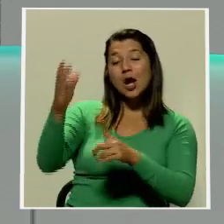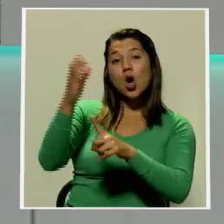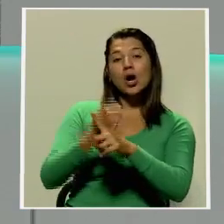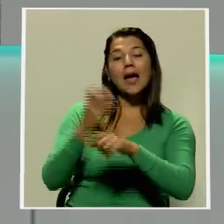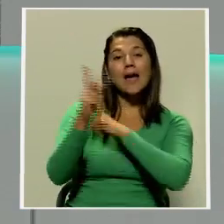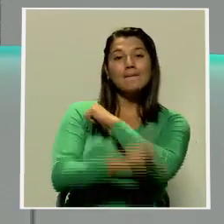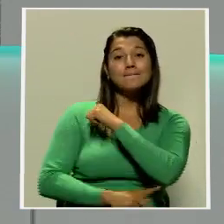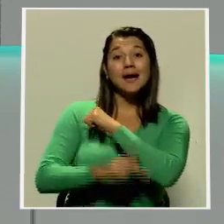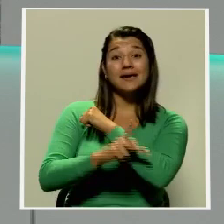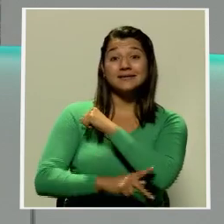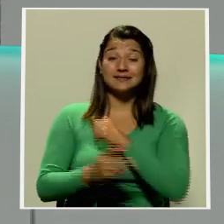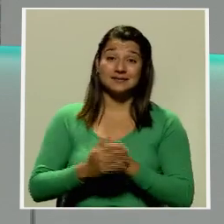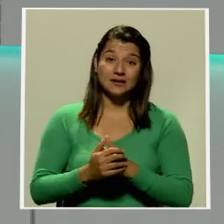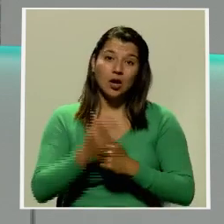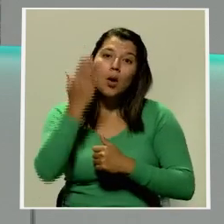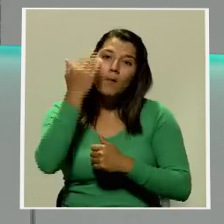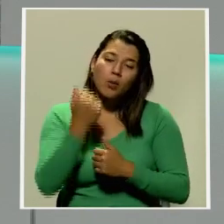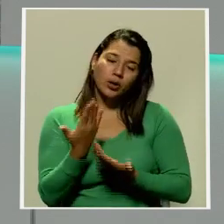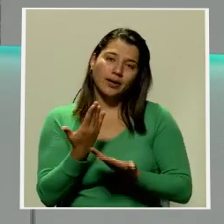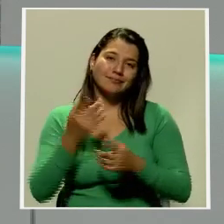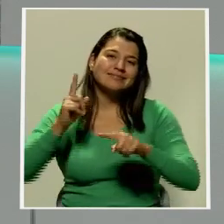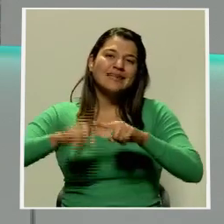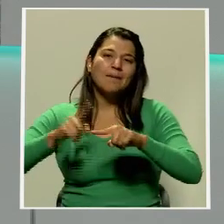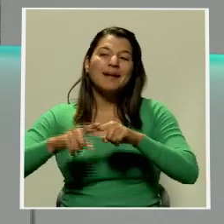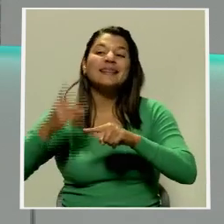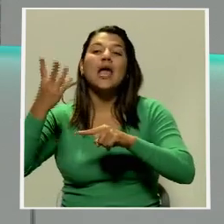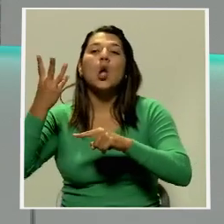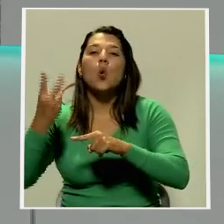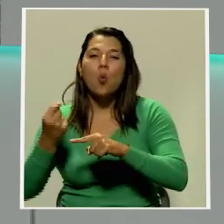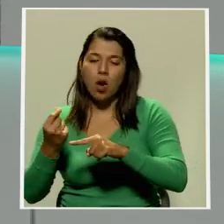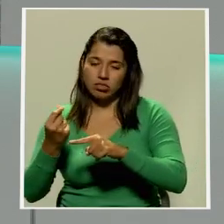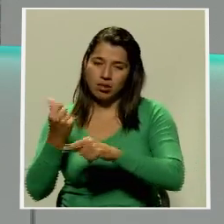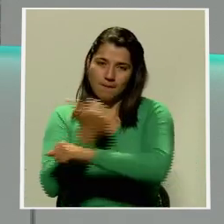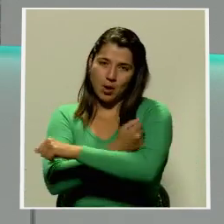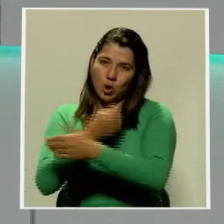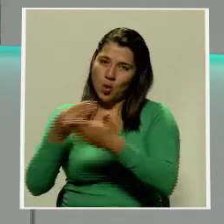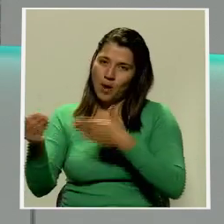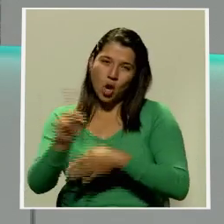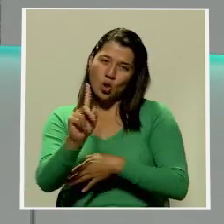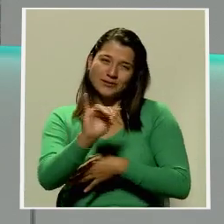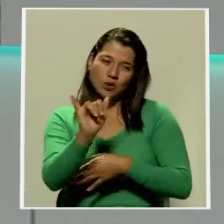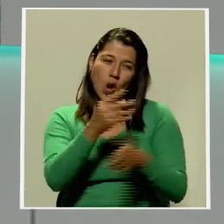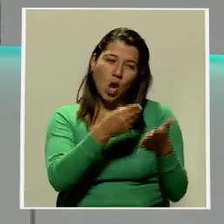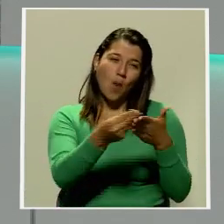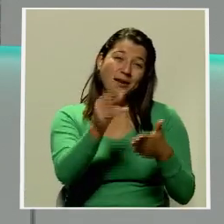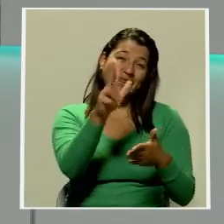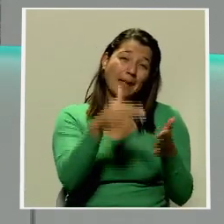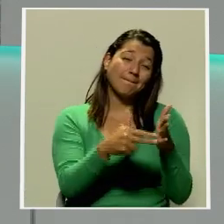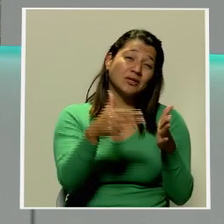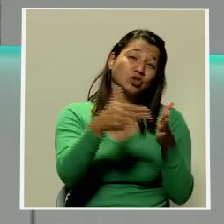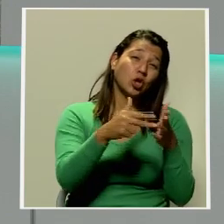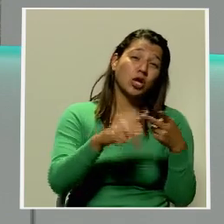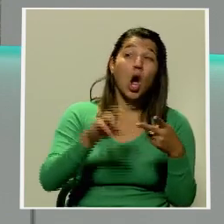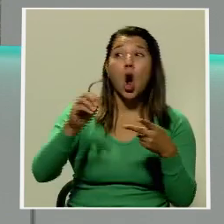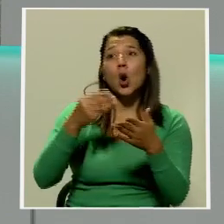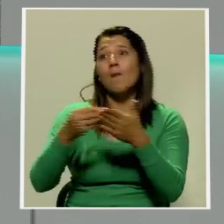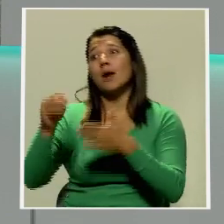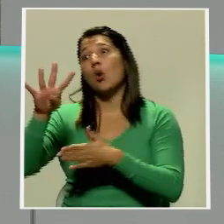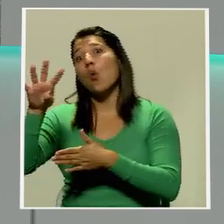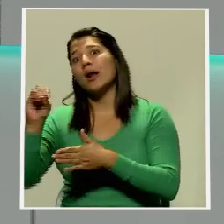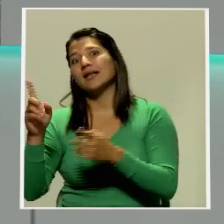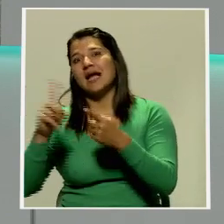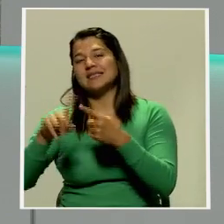escala es diferente y no es lo mismo comprar 3 millones de dosis que comprar 40 o 100 millones de